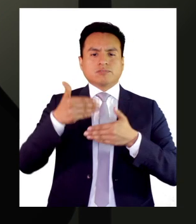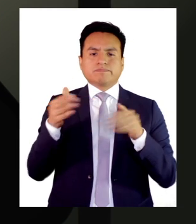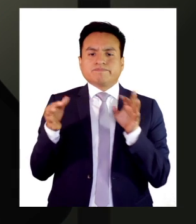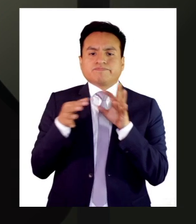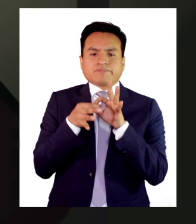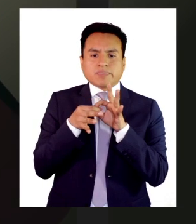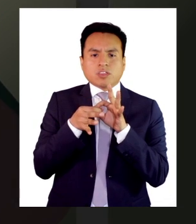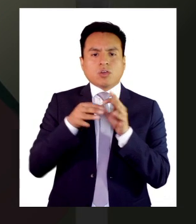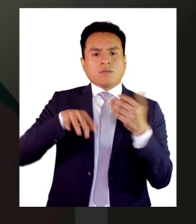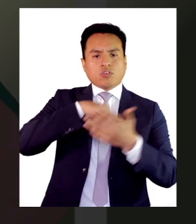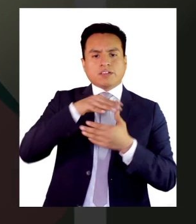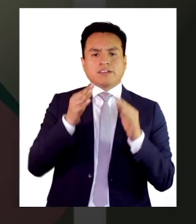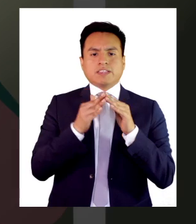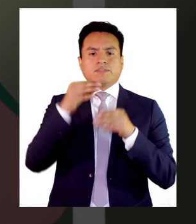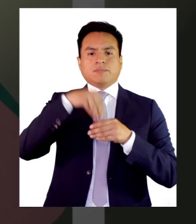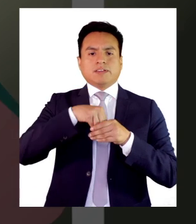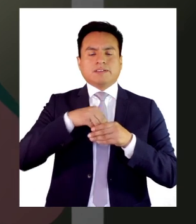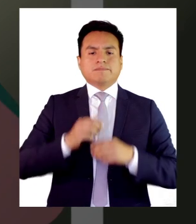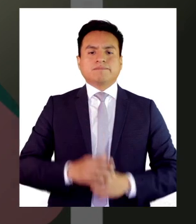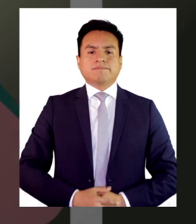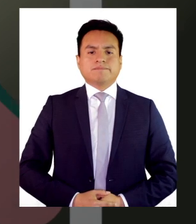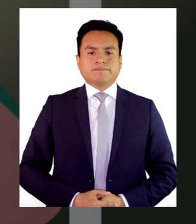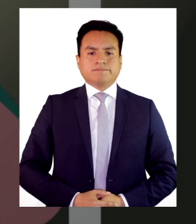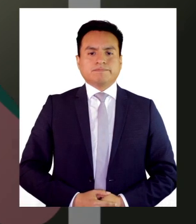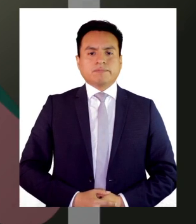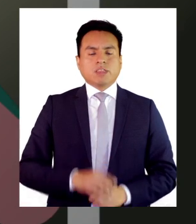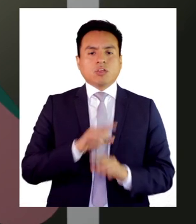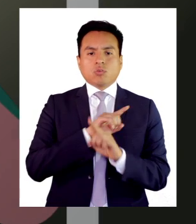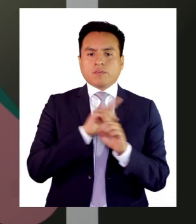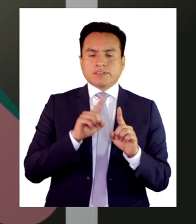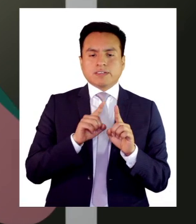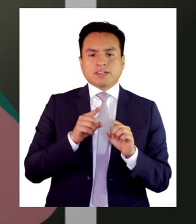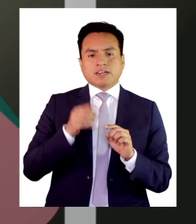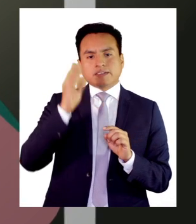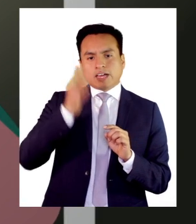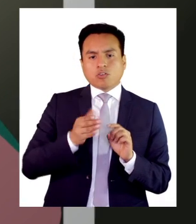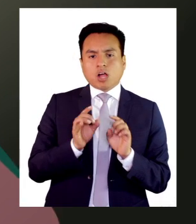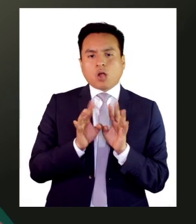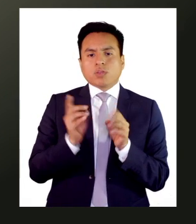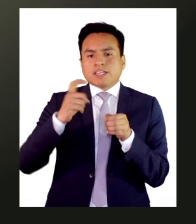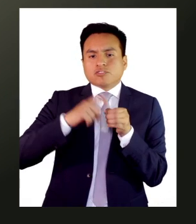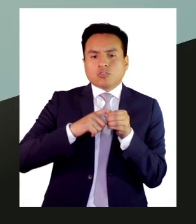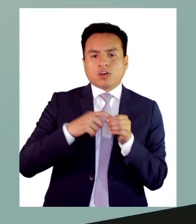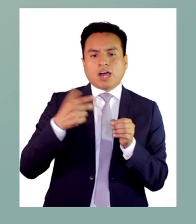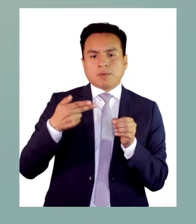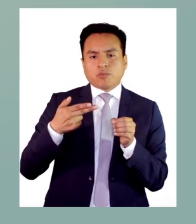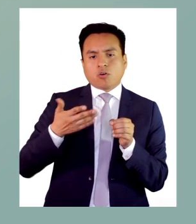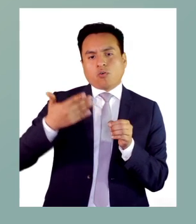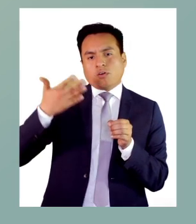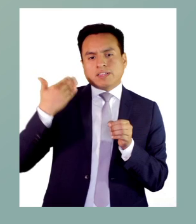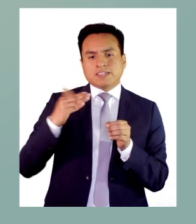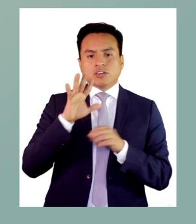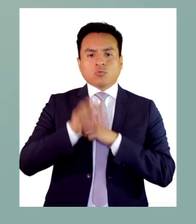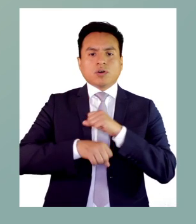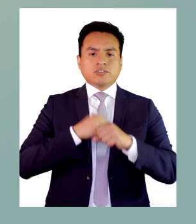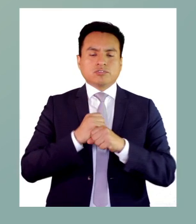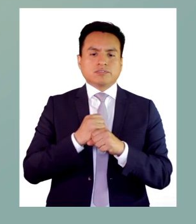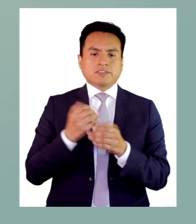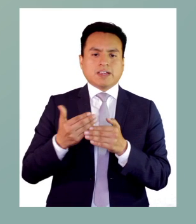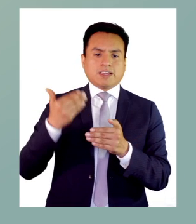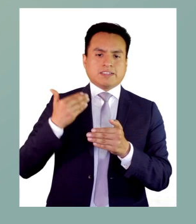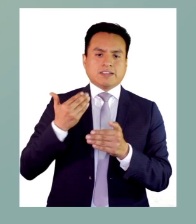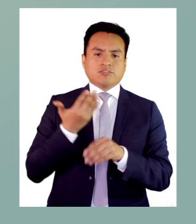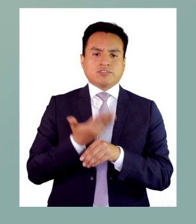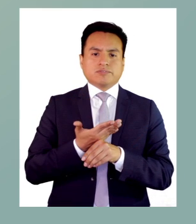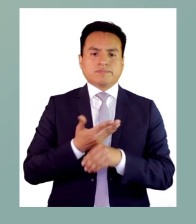sido sancionado en procesos relacionados con violencia intrafamiliar. No habérseles cancelado alguna inscripción de armas de fuego